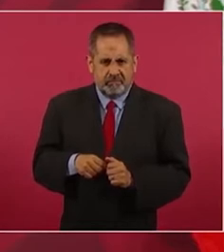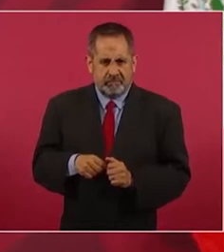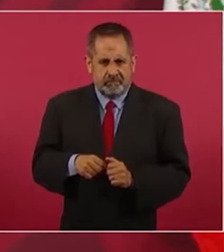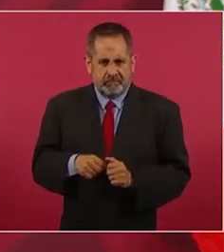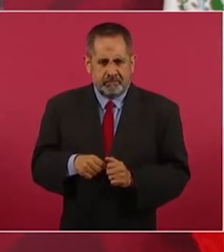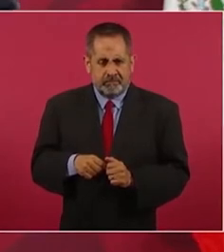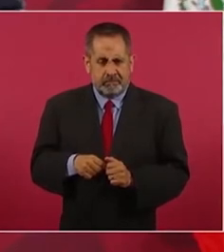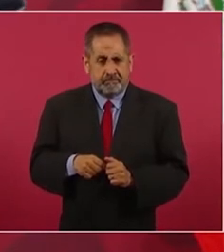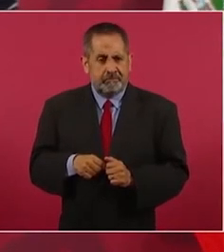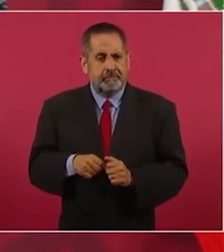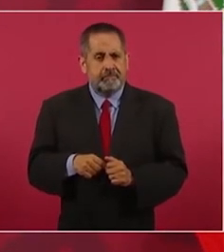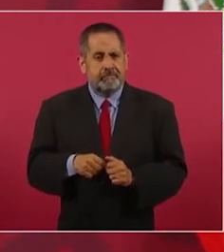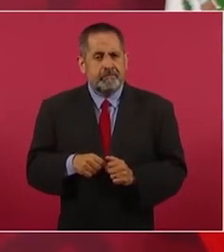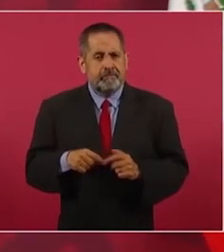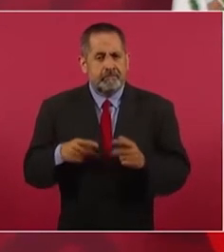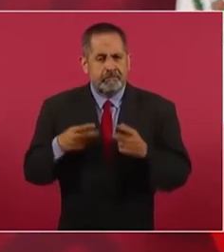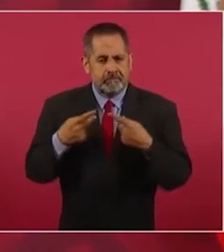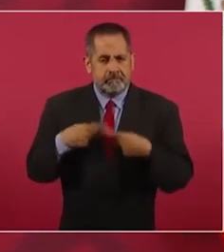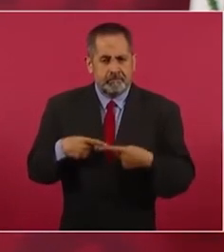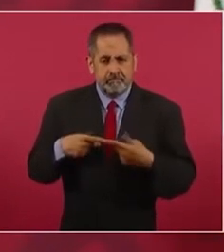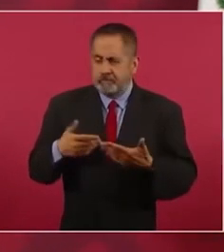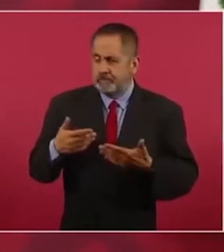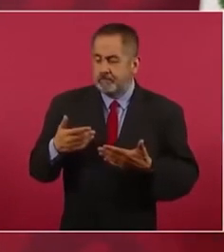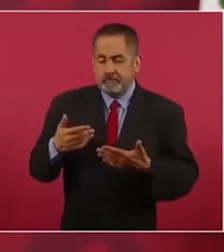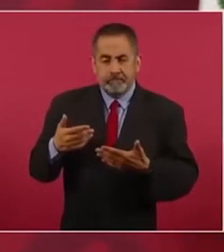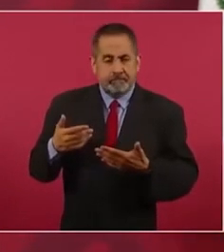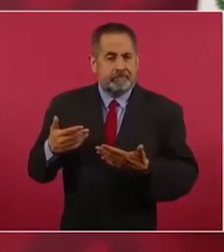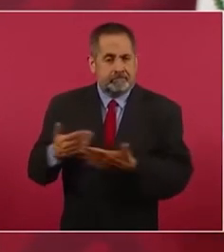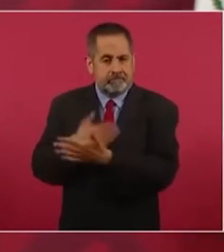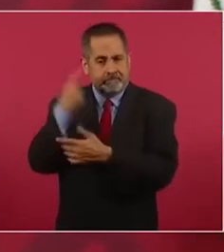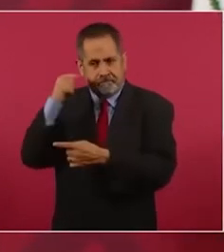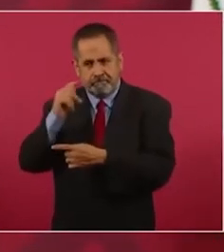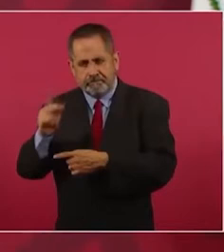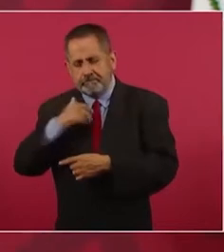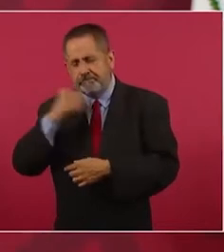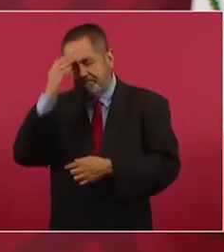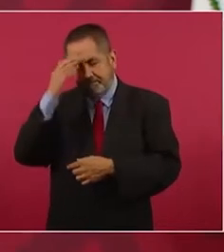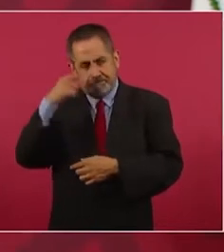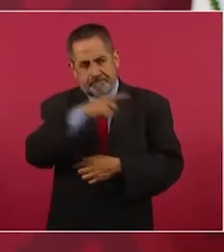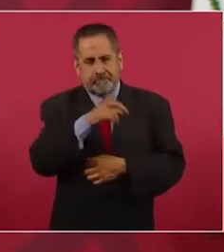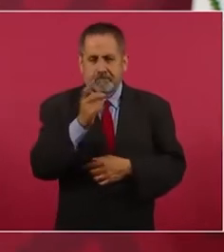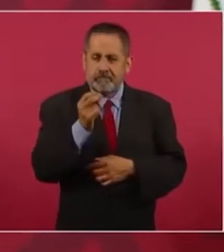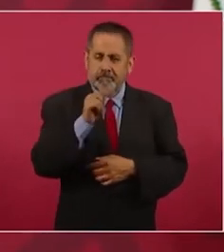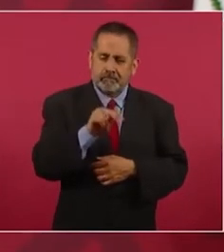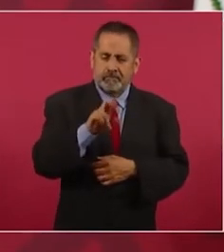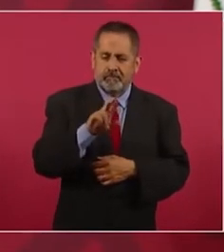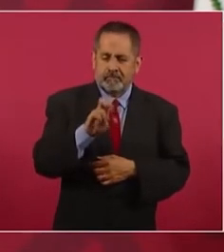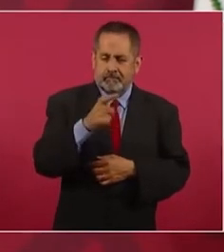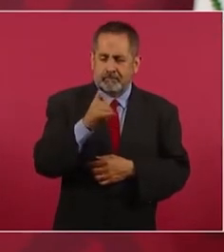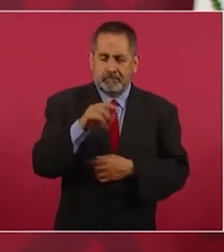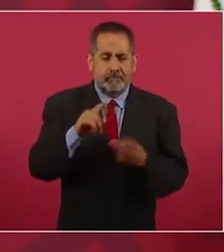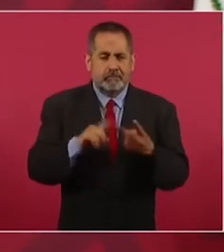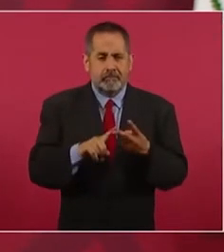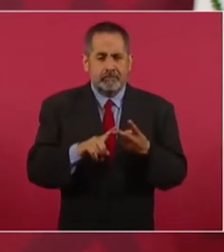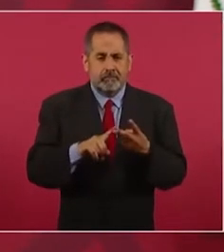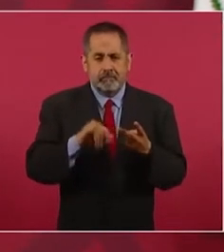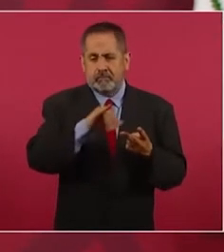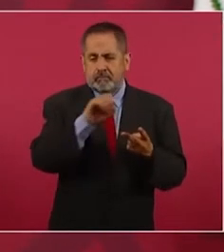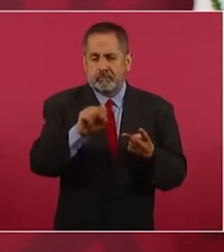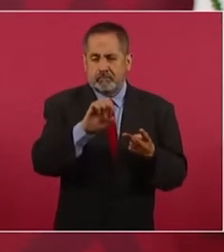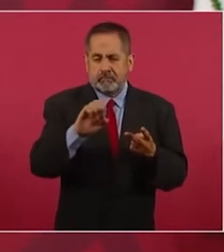paisanos nuestros dedicados al periodismo, don Regino Hernández Hierro y José Pajés